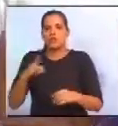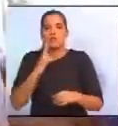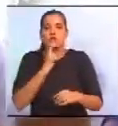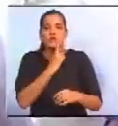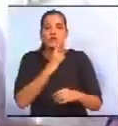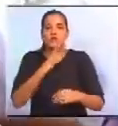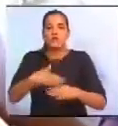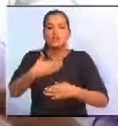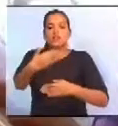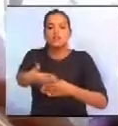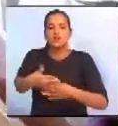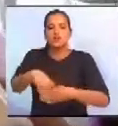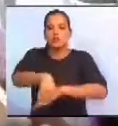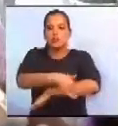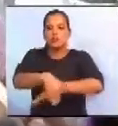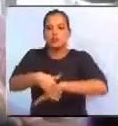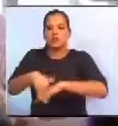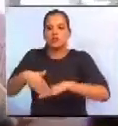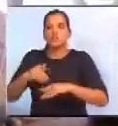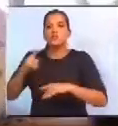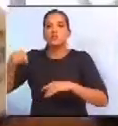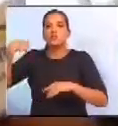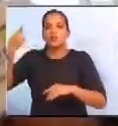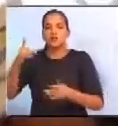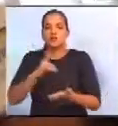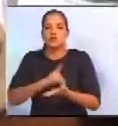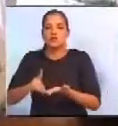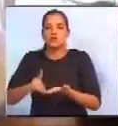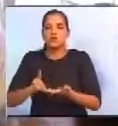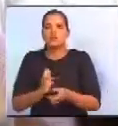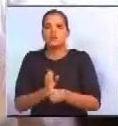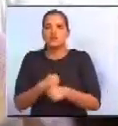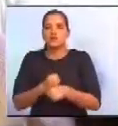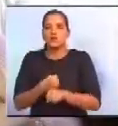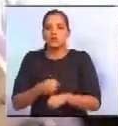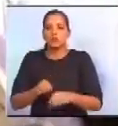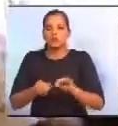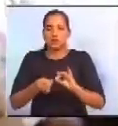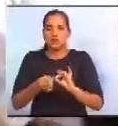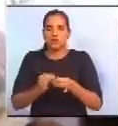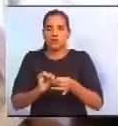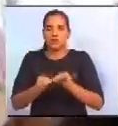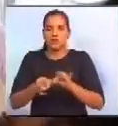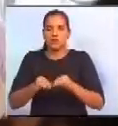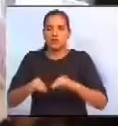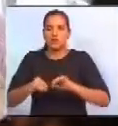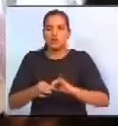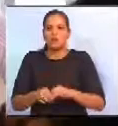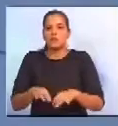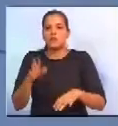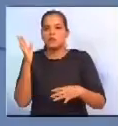parte frontal, esta calle la semana que viene va a comenzar un asfaltado total para que evitar el